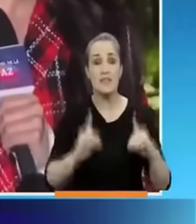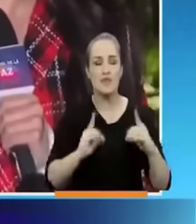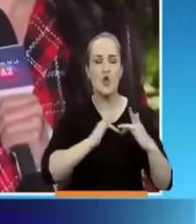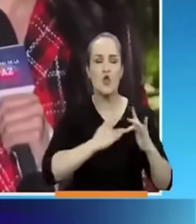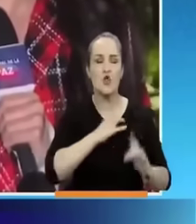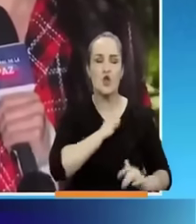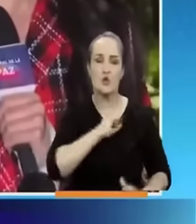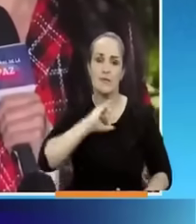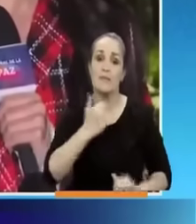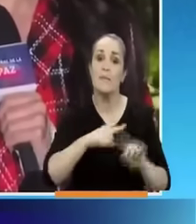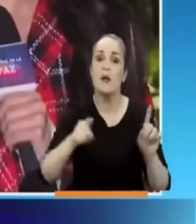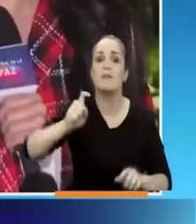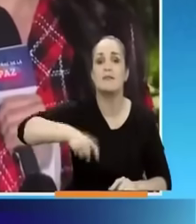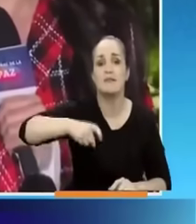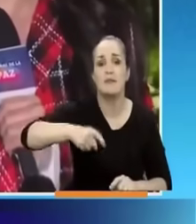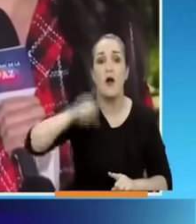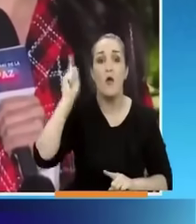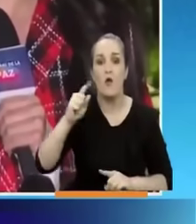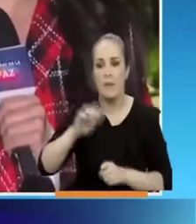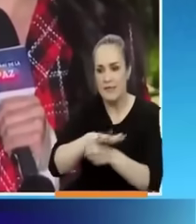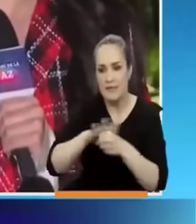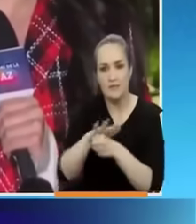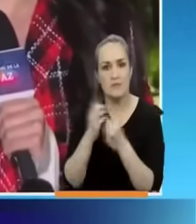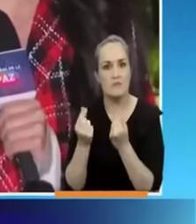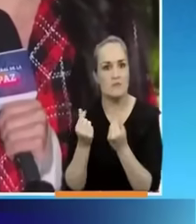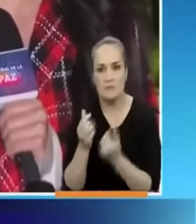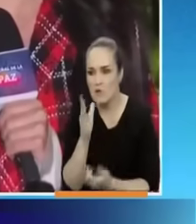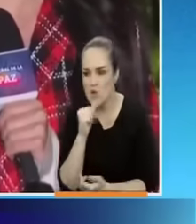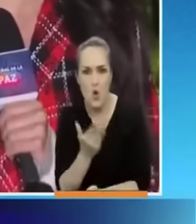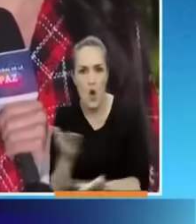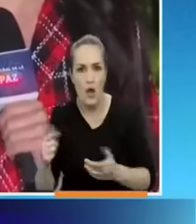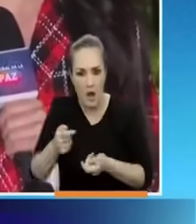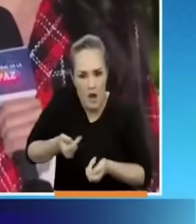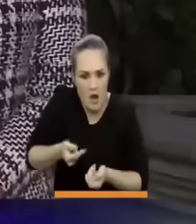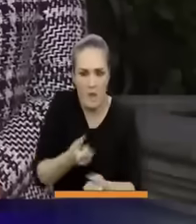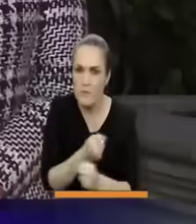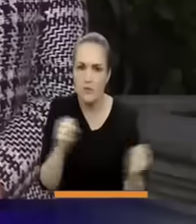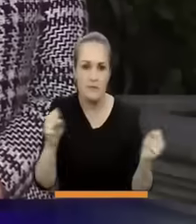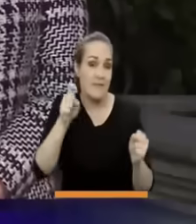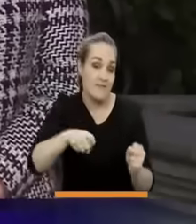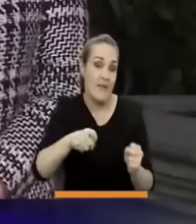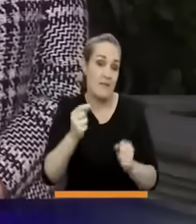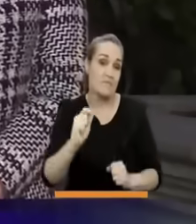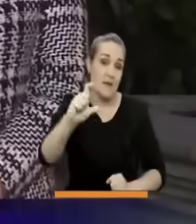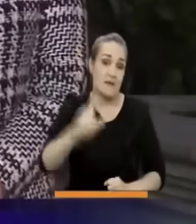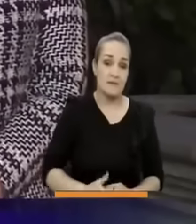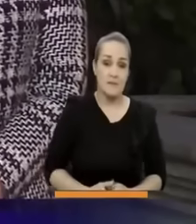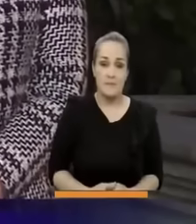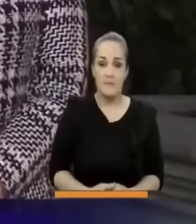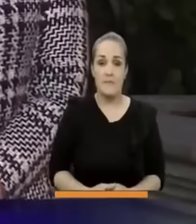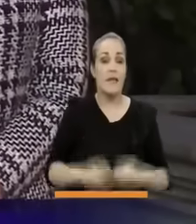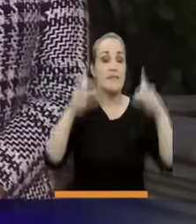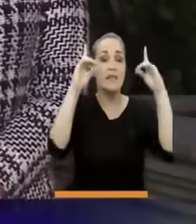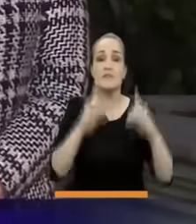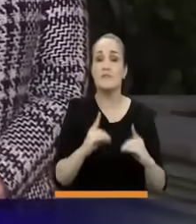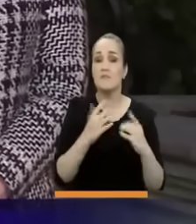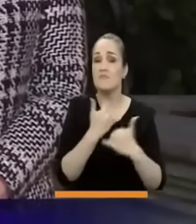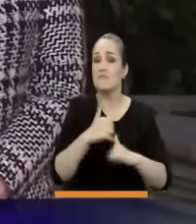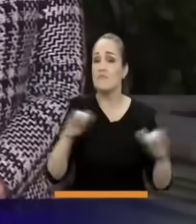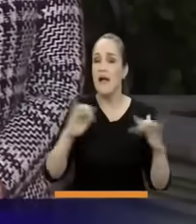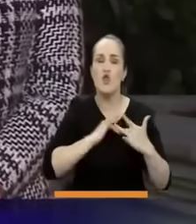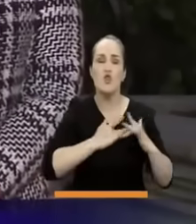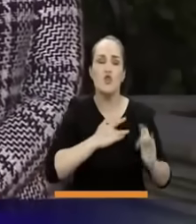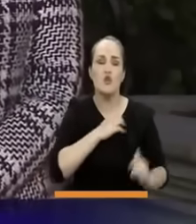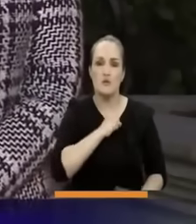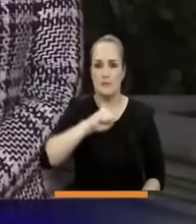dolorosa, es necesaria para aliviar a la situación fiscal que vive el país. Es una decisión inevitable, es una decisión